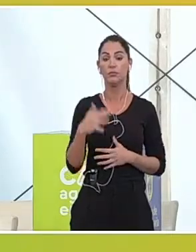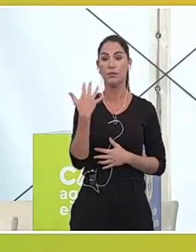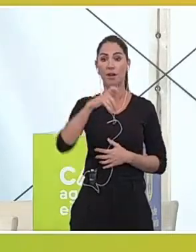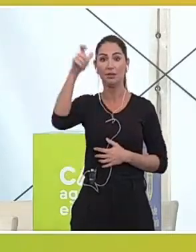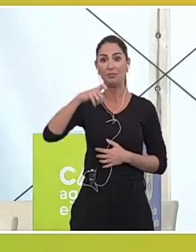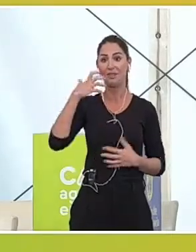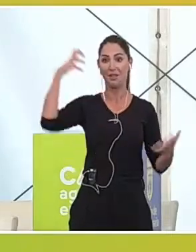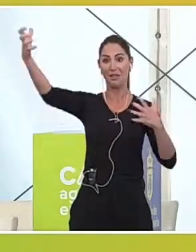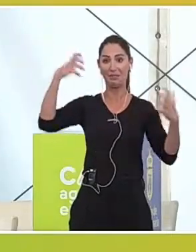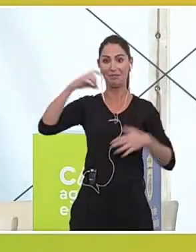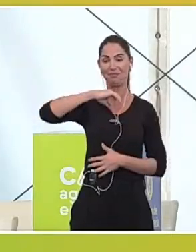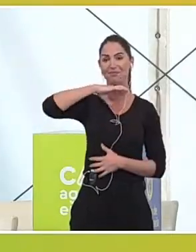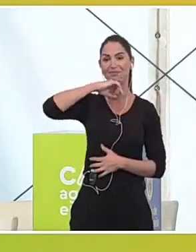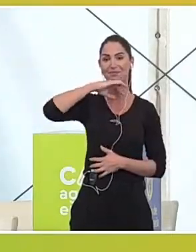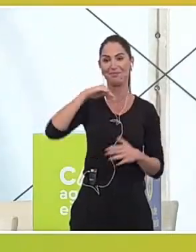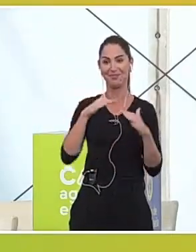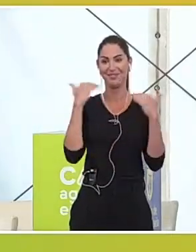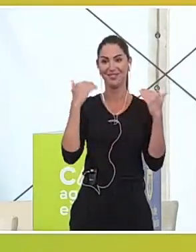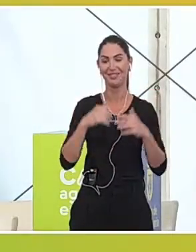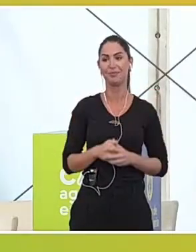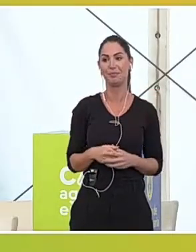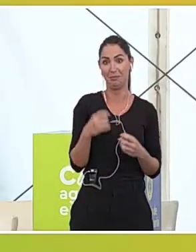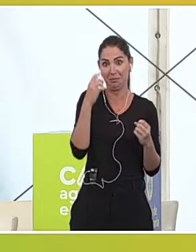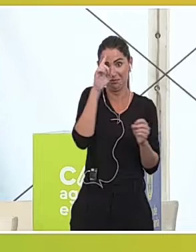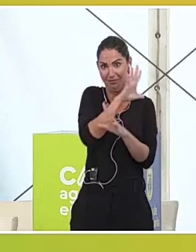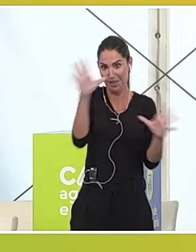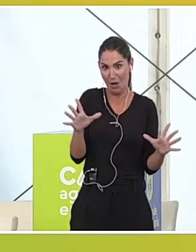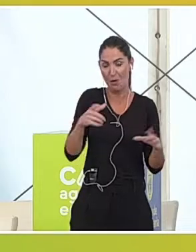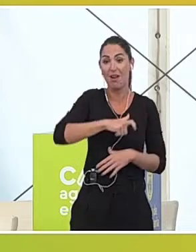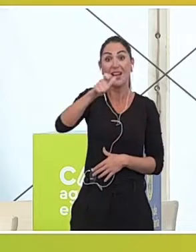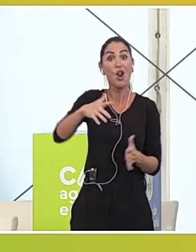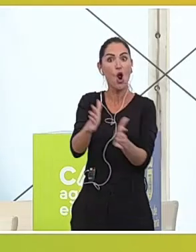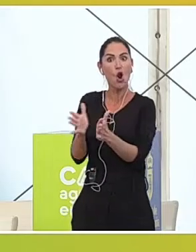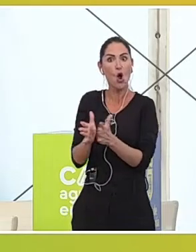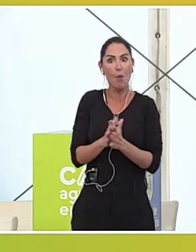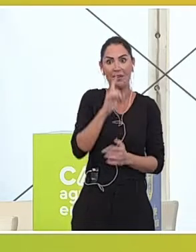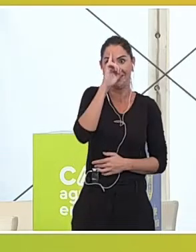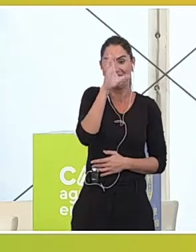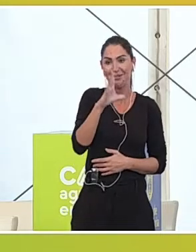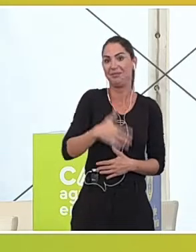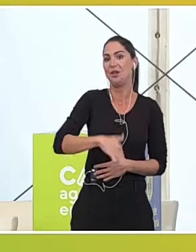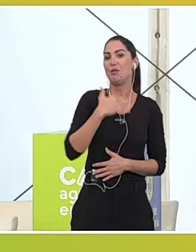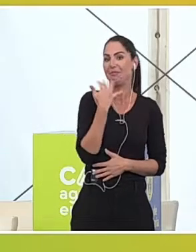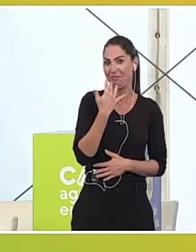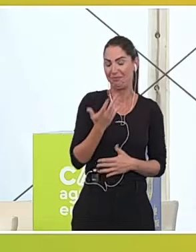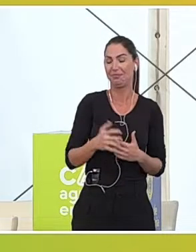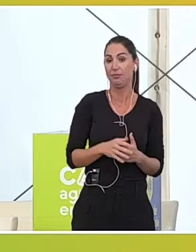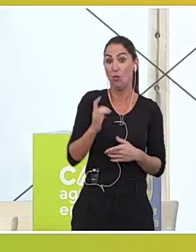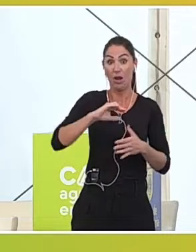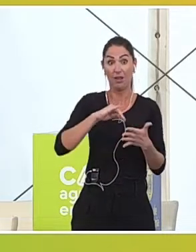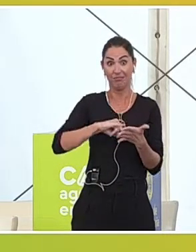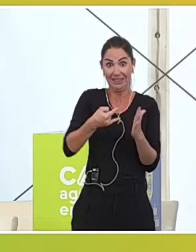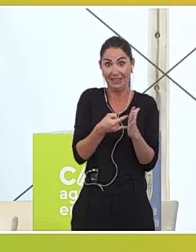gritos de alegría lógica de los compañeros que estuvimos allí viendo que el sistema